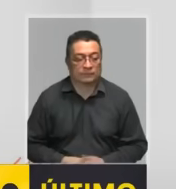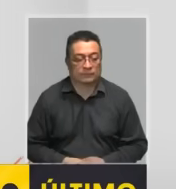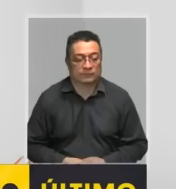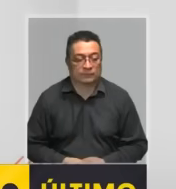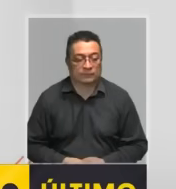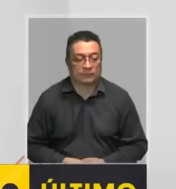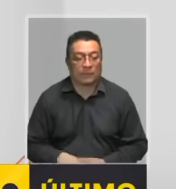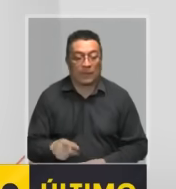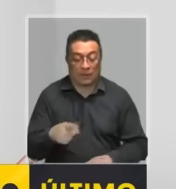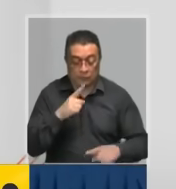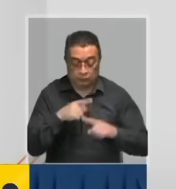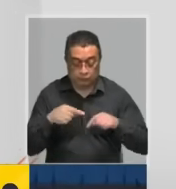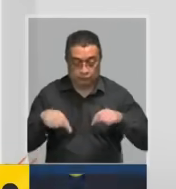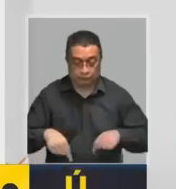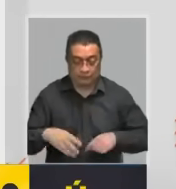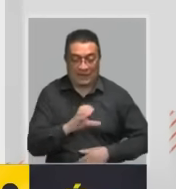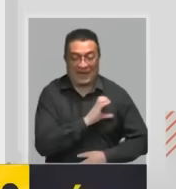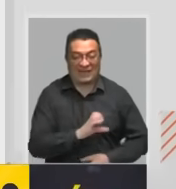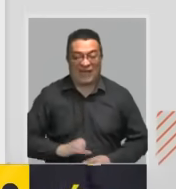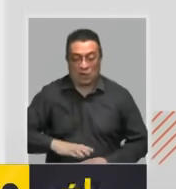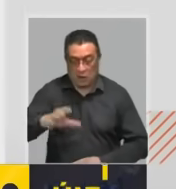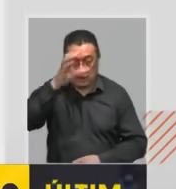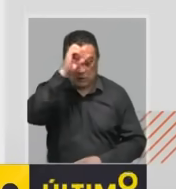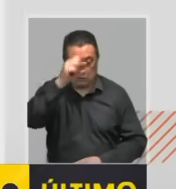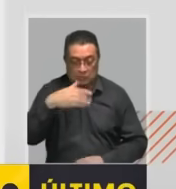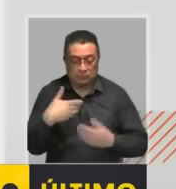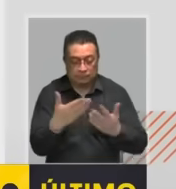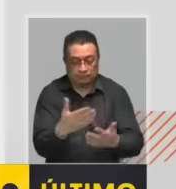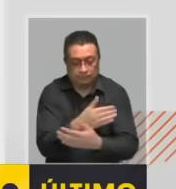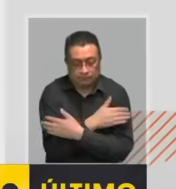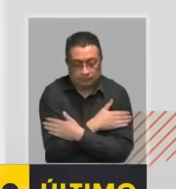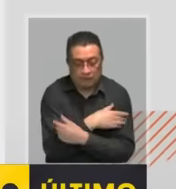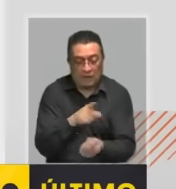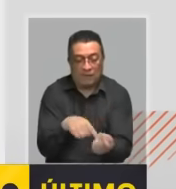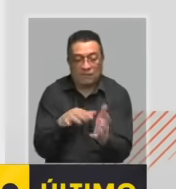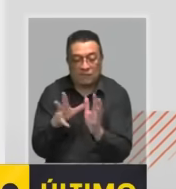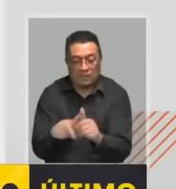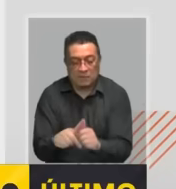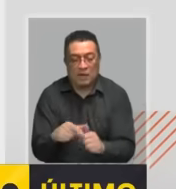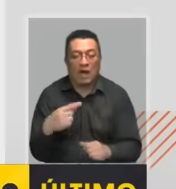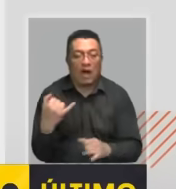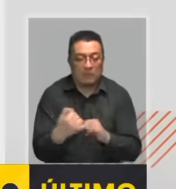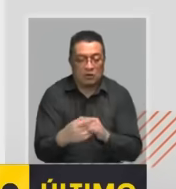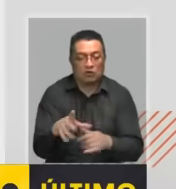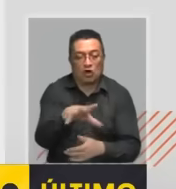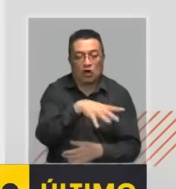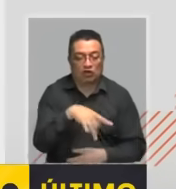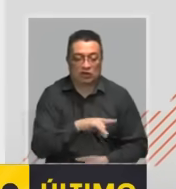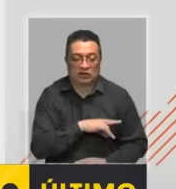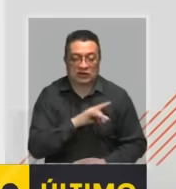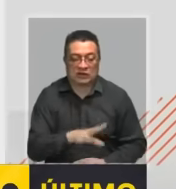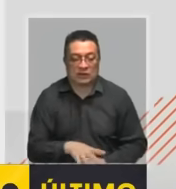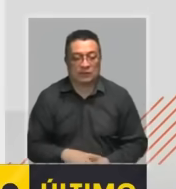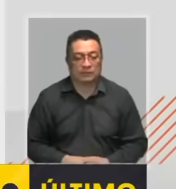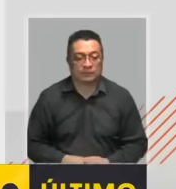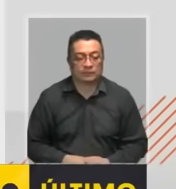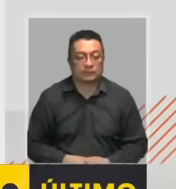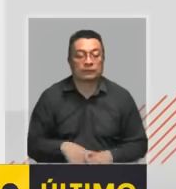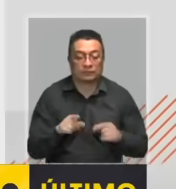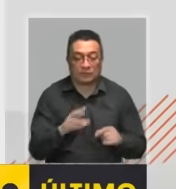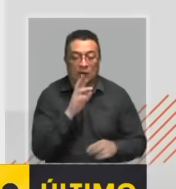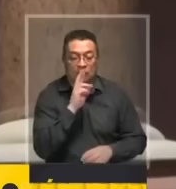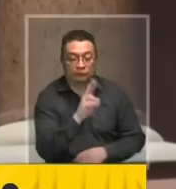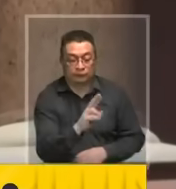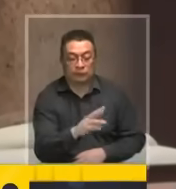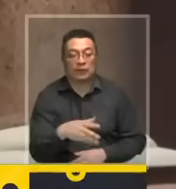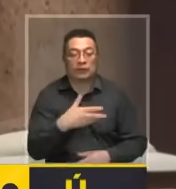En nombre del Estado argentino, enviamos nuestras condolencias a sus familiares, amigos y a todo el pueblo chileno. Así reaccionaba el